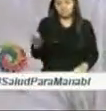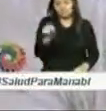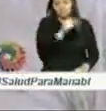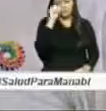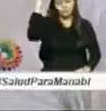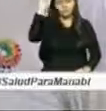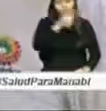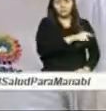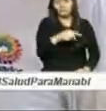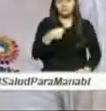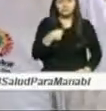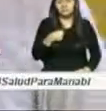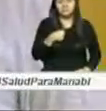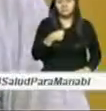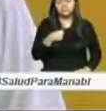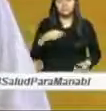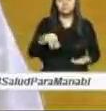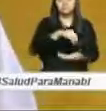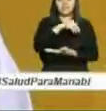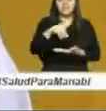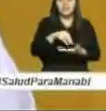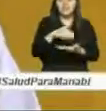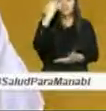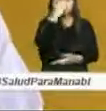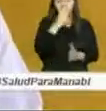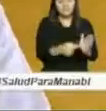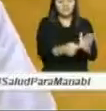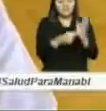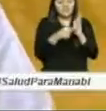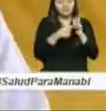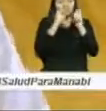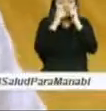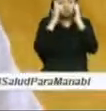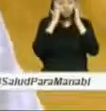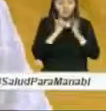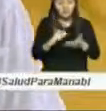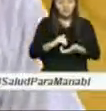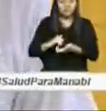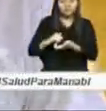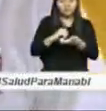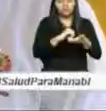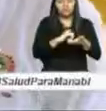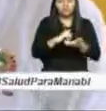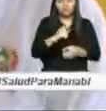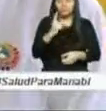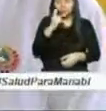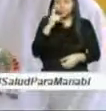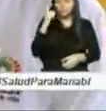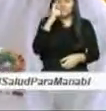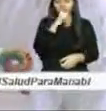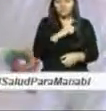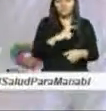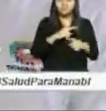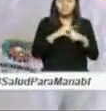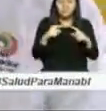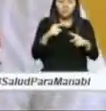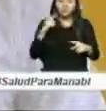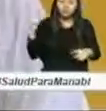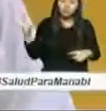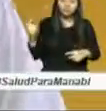héroes. Manabí y Esmeralda no dieron ejemplo de humanidad, de heroísmo en esas horas tan duras. Pero todo el